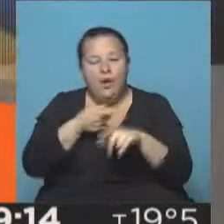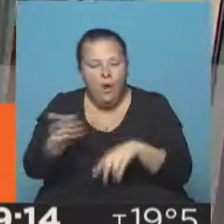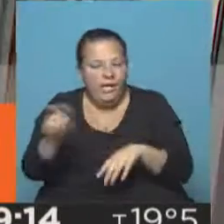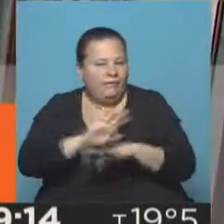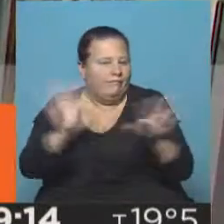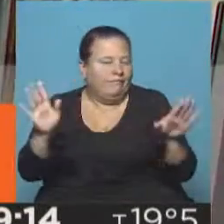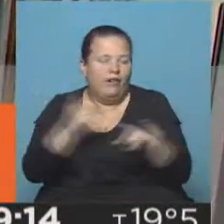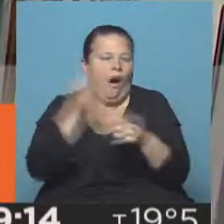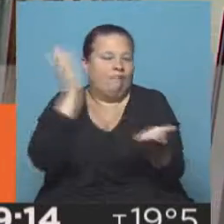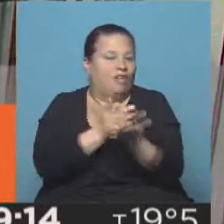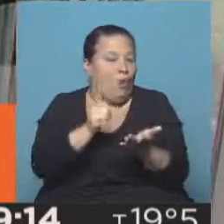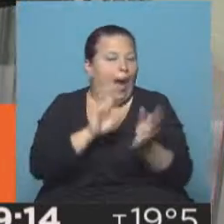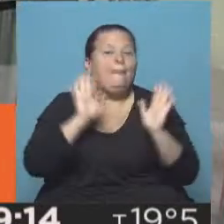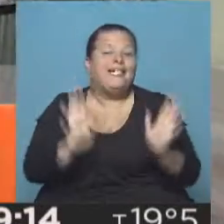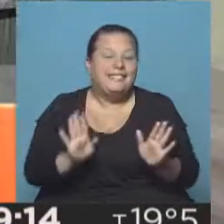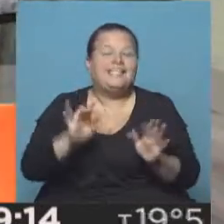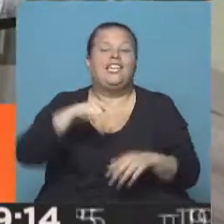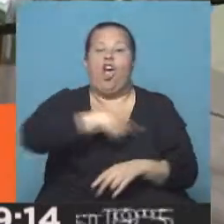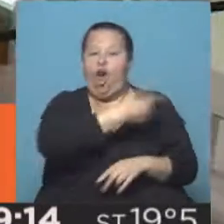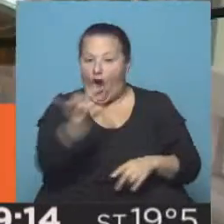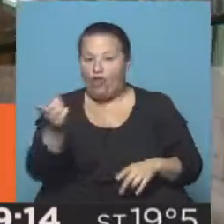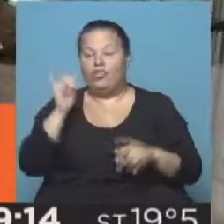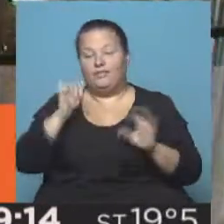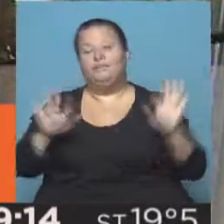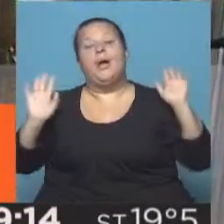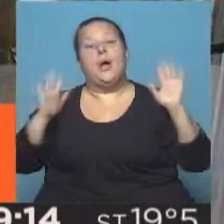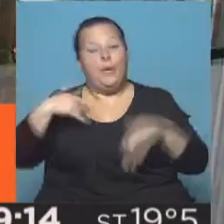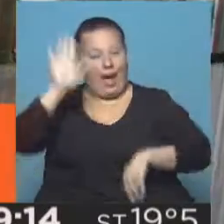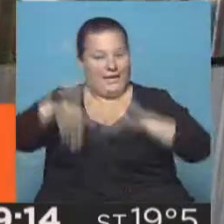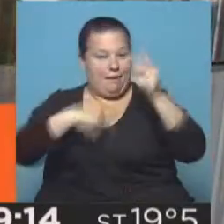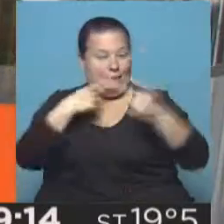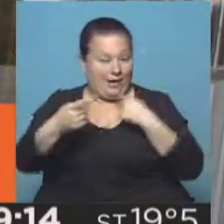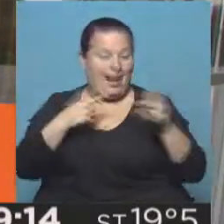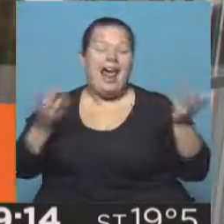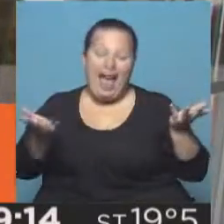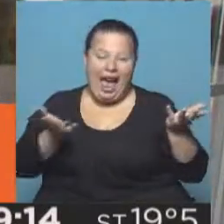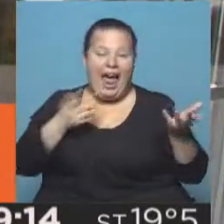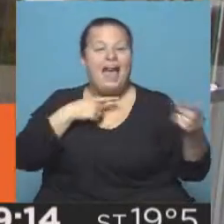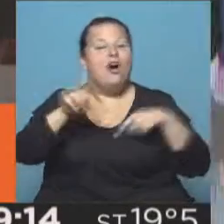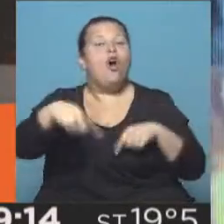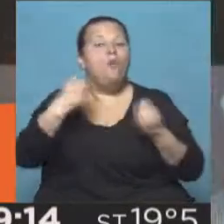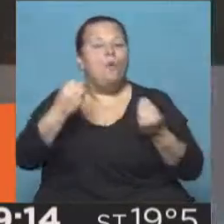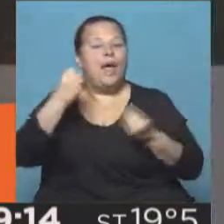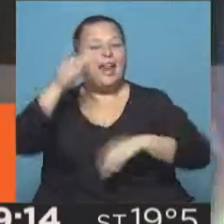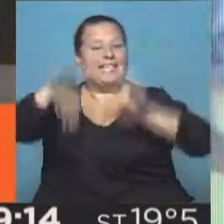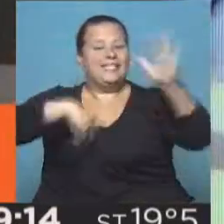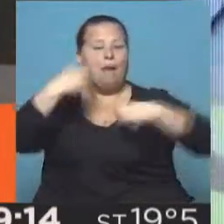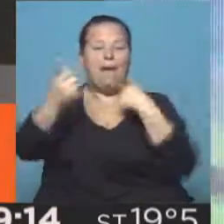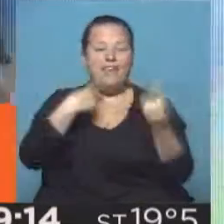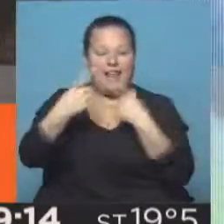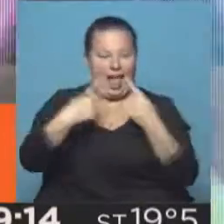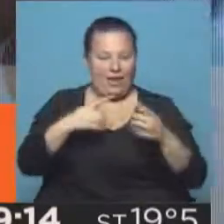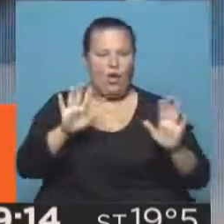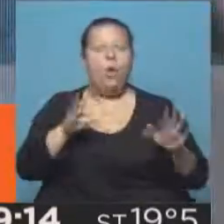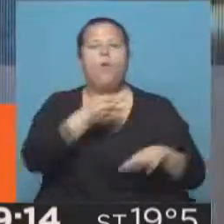que él no va a tener una condena, pero sí el resto, al menos van a ser indagados. Exacto, es que la discusión nace cuando los convocan a declaración indagatoria.